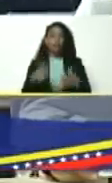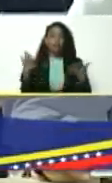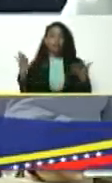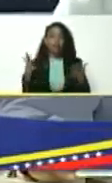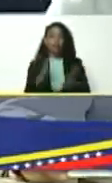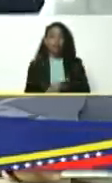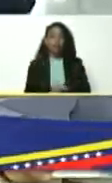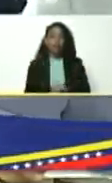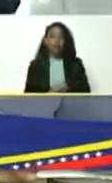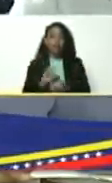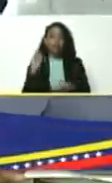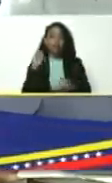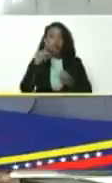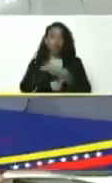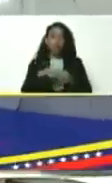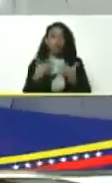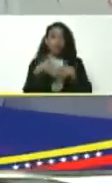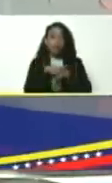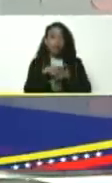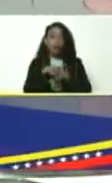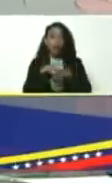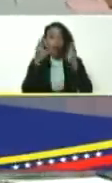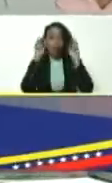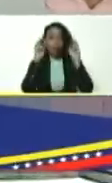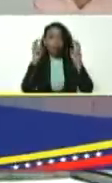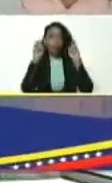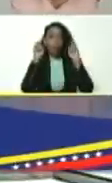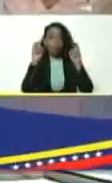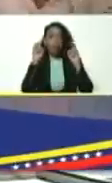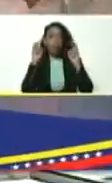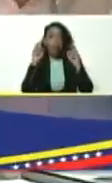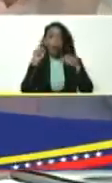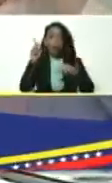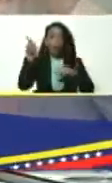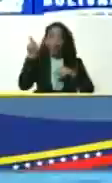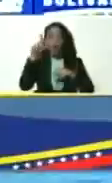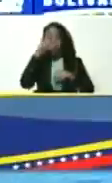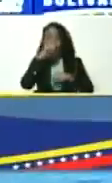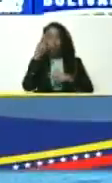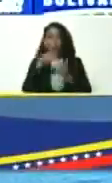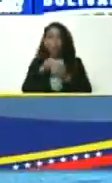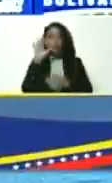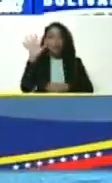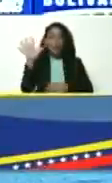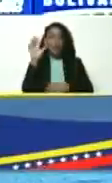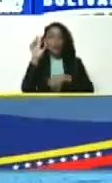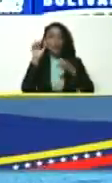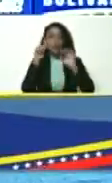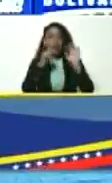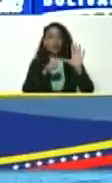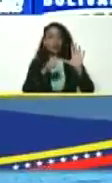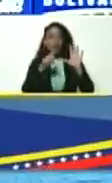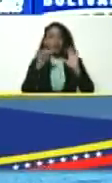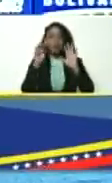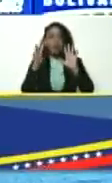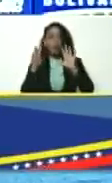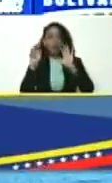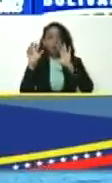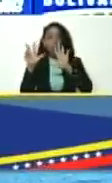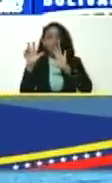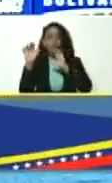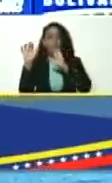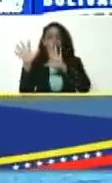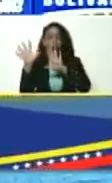se incorporaron en medio de la fragua por allá por el año 2005 7 8 10 14